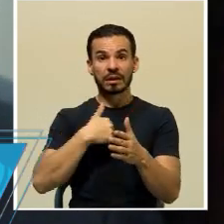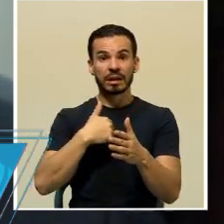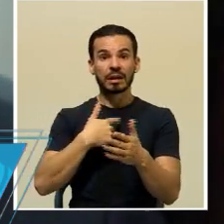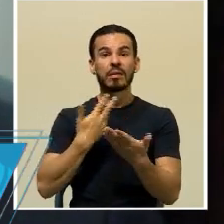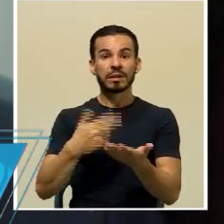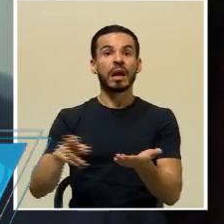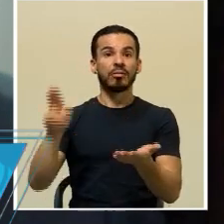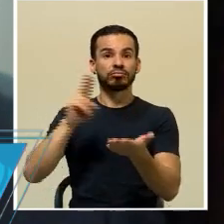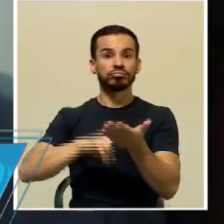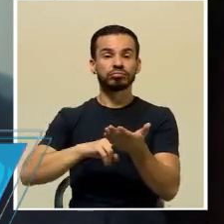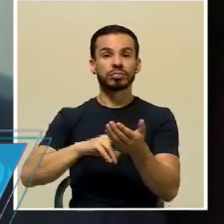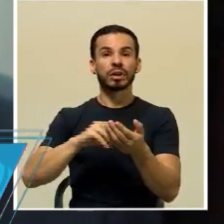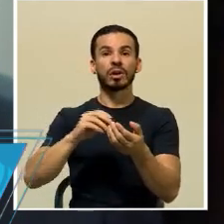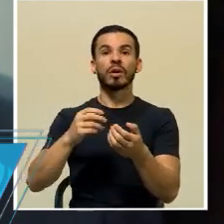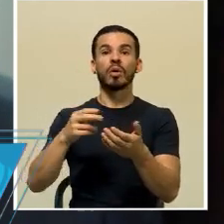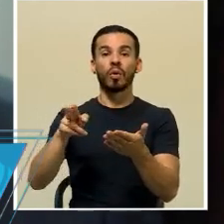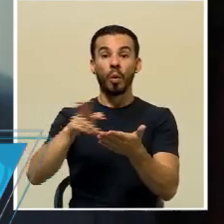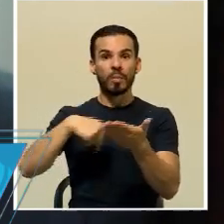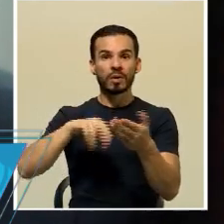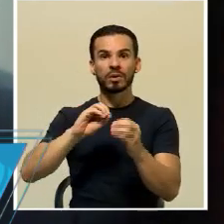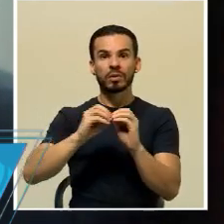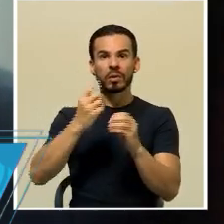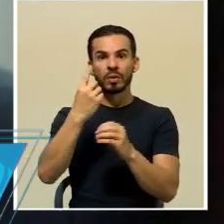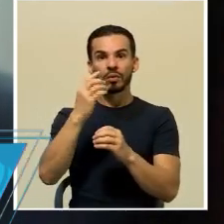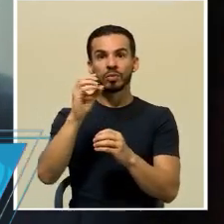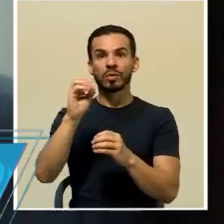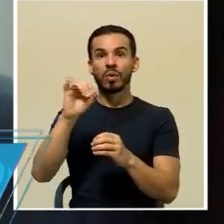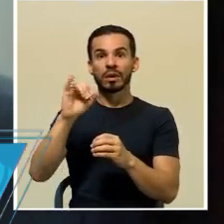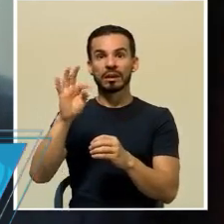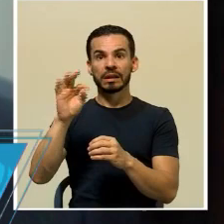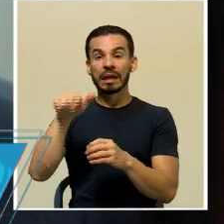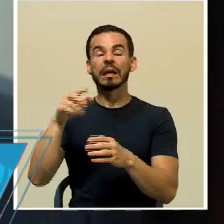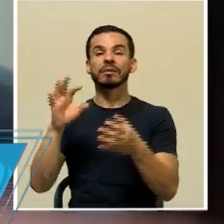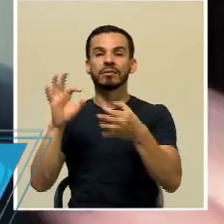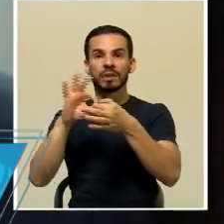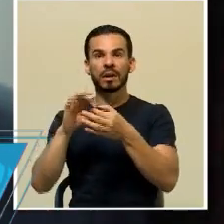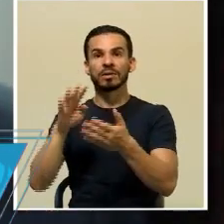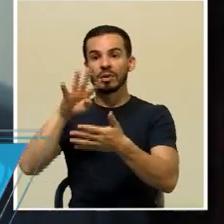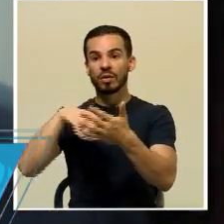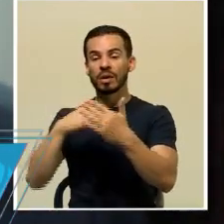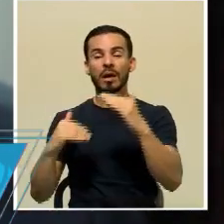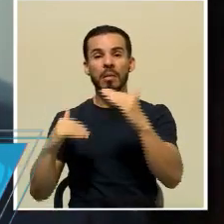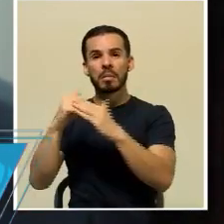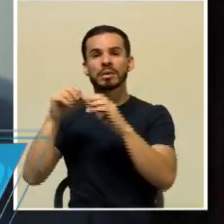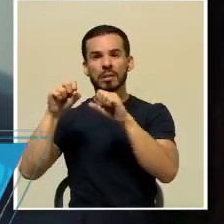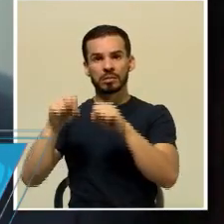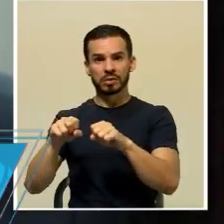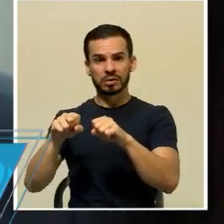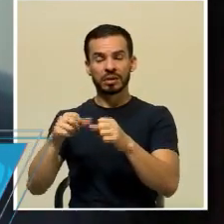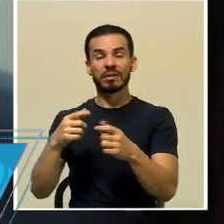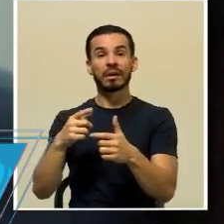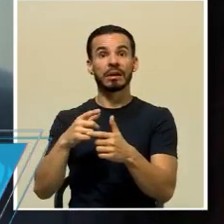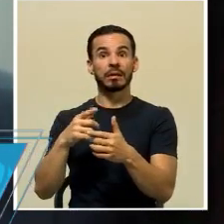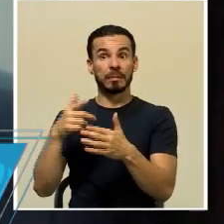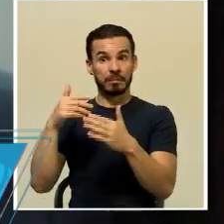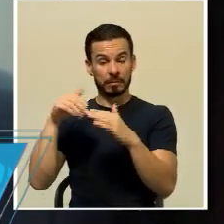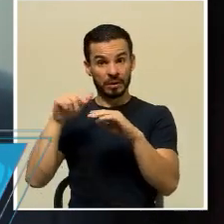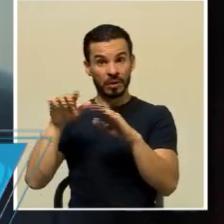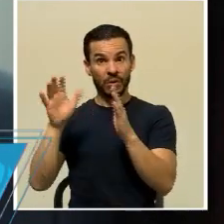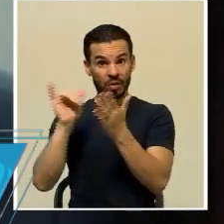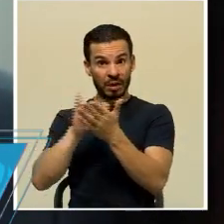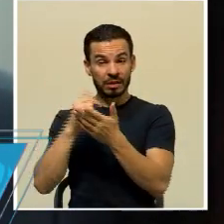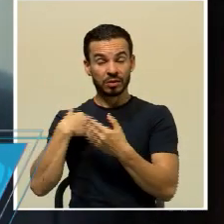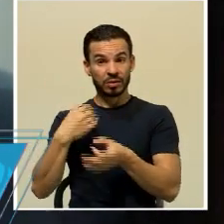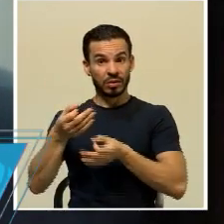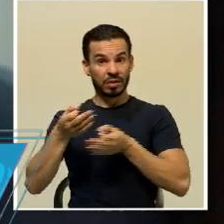ya ratificado el convenio número 1 de la OIT, que es precisamente sobre las jornadas máximas posibles. Entonces, bajo esto que le